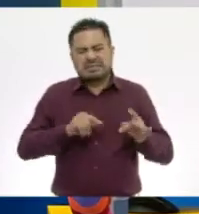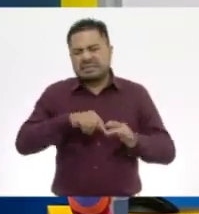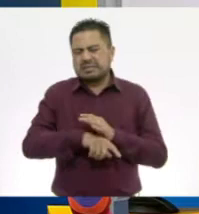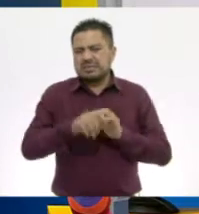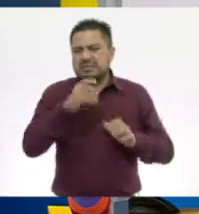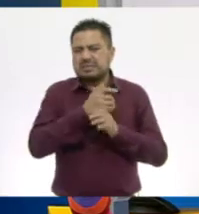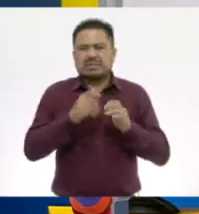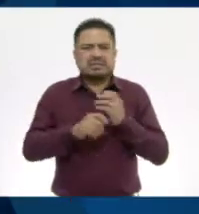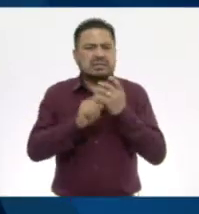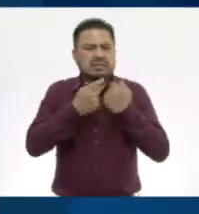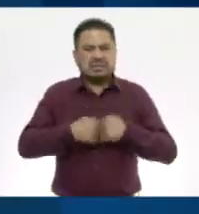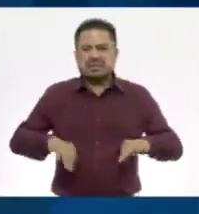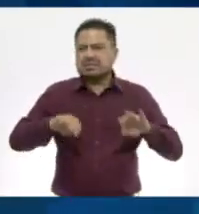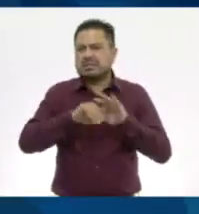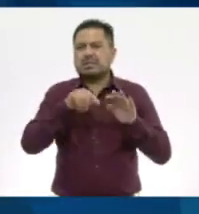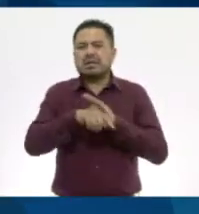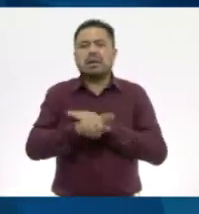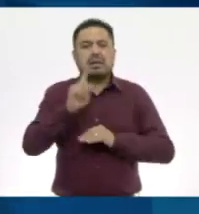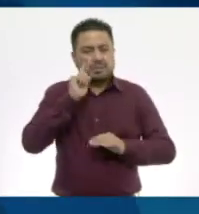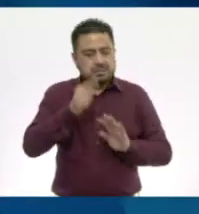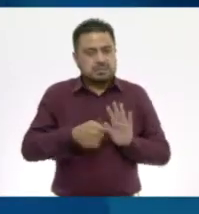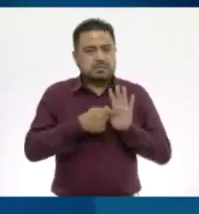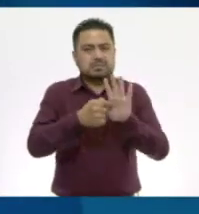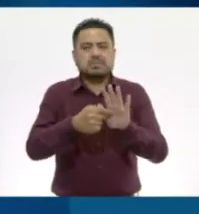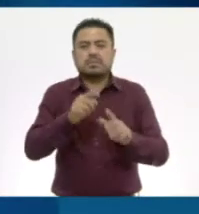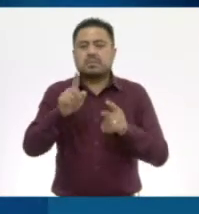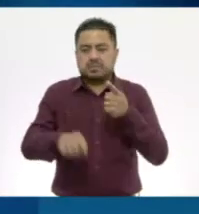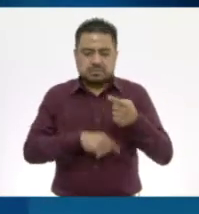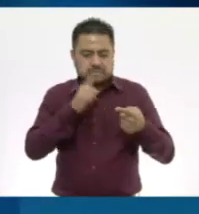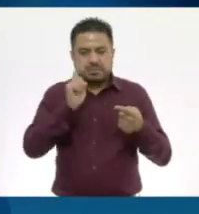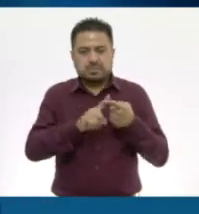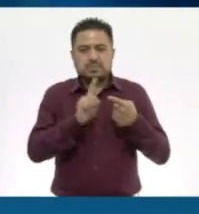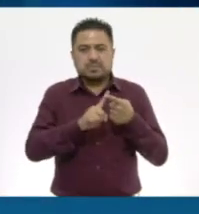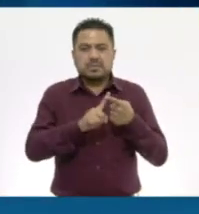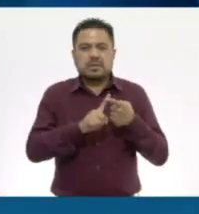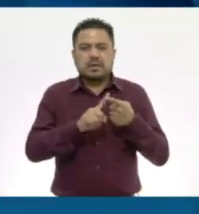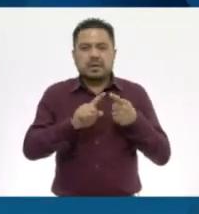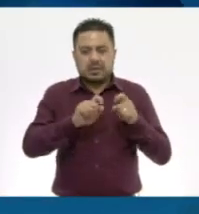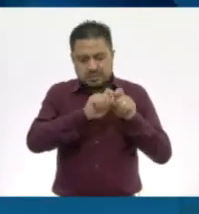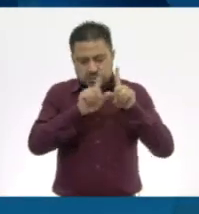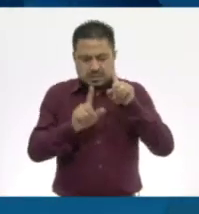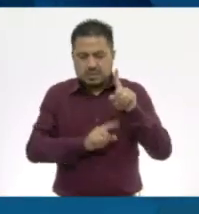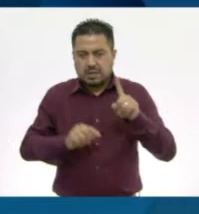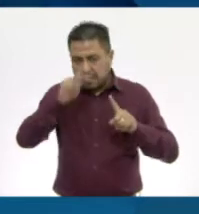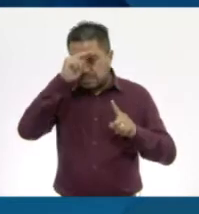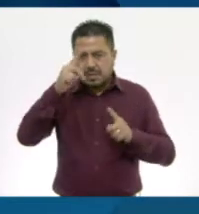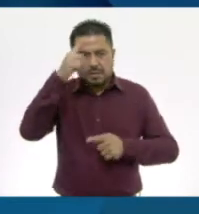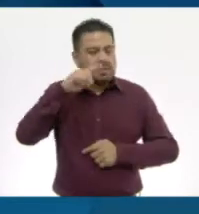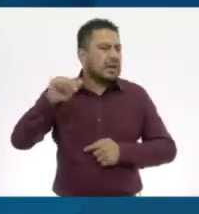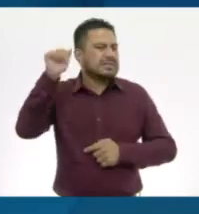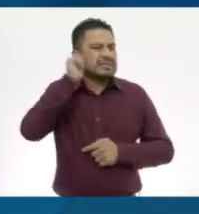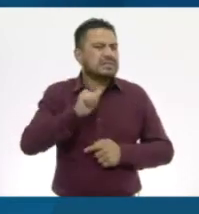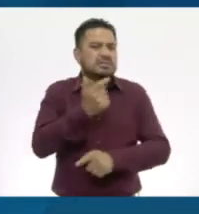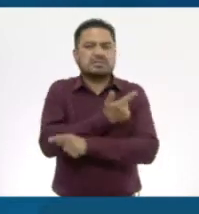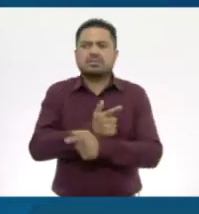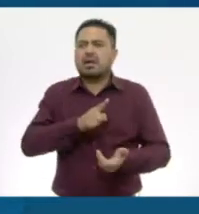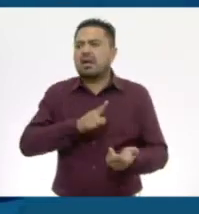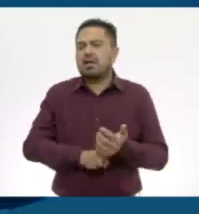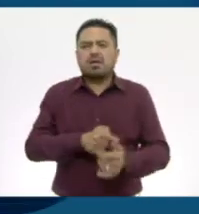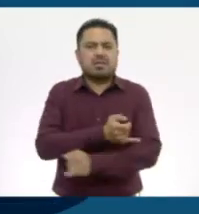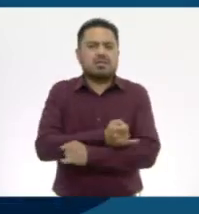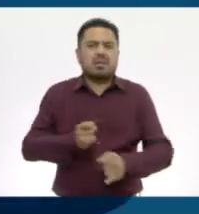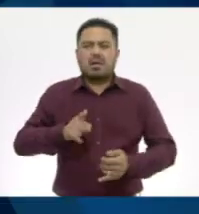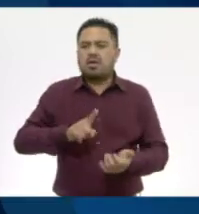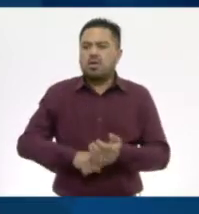aspectos importantes. Vamos a verlos. El primero, la nación mexicana es para siempre libre e independiente